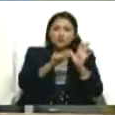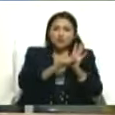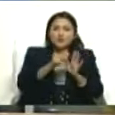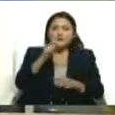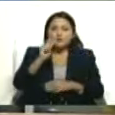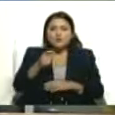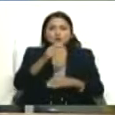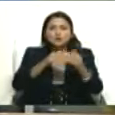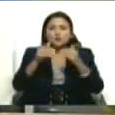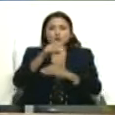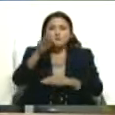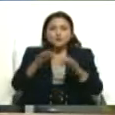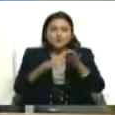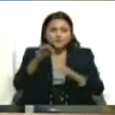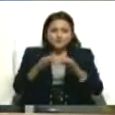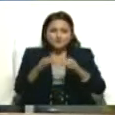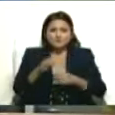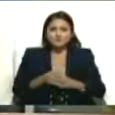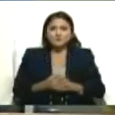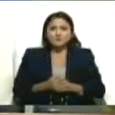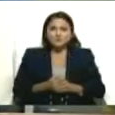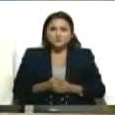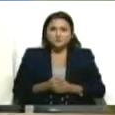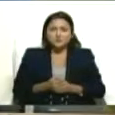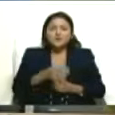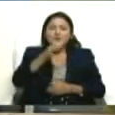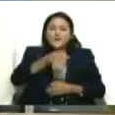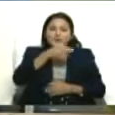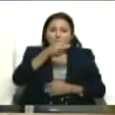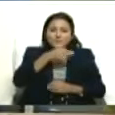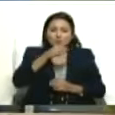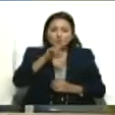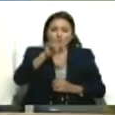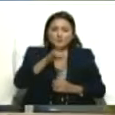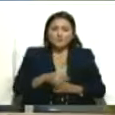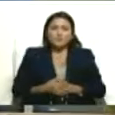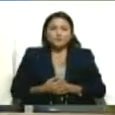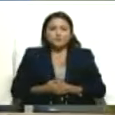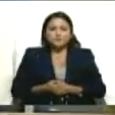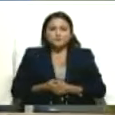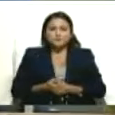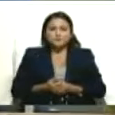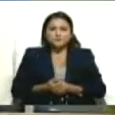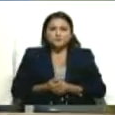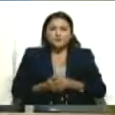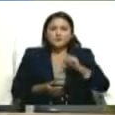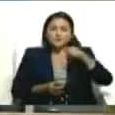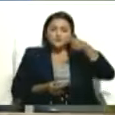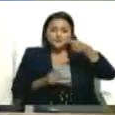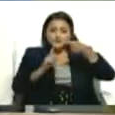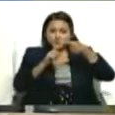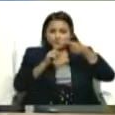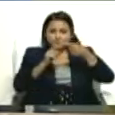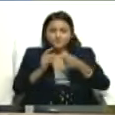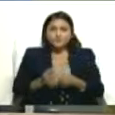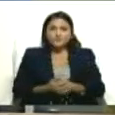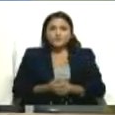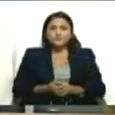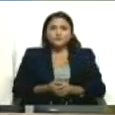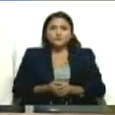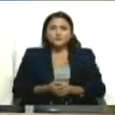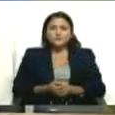de Justicia señaló del mismo modo lo siguiente. Primero,